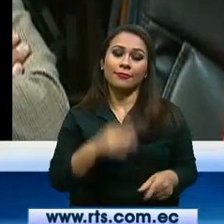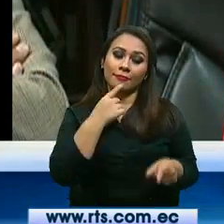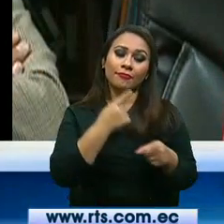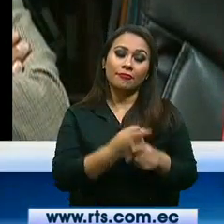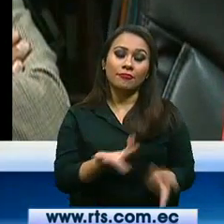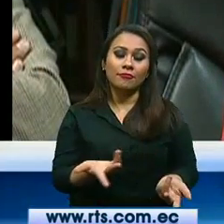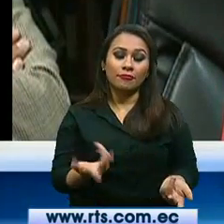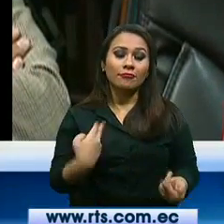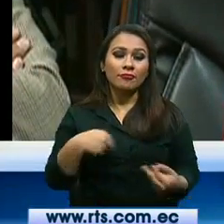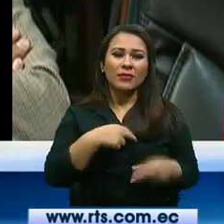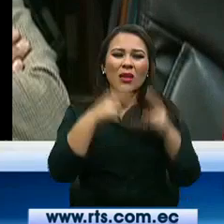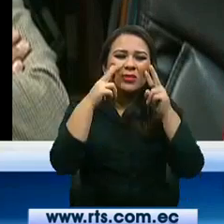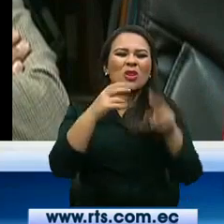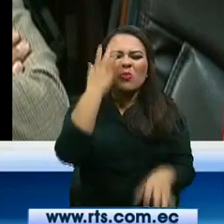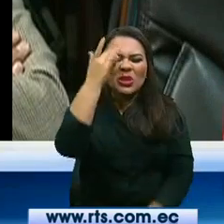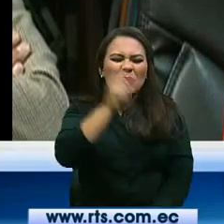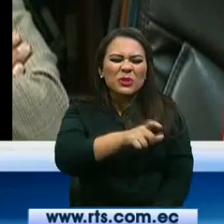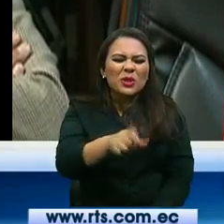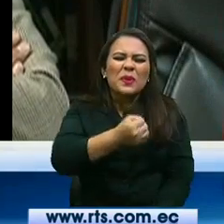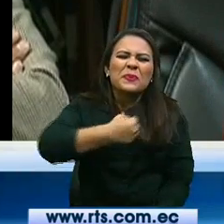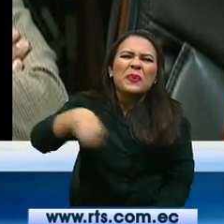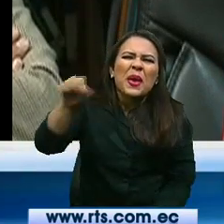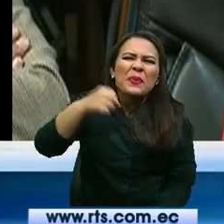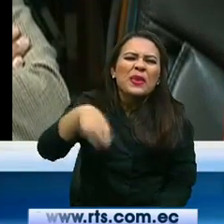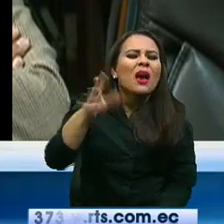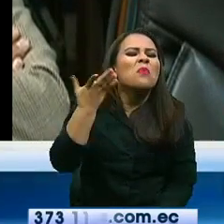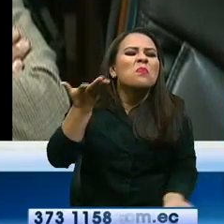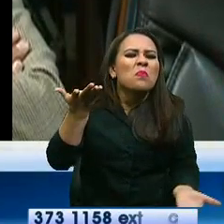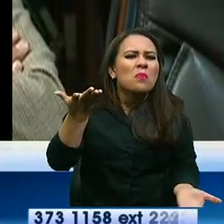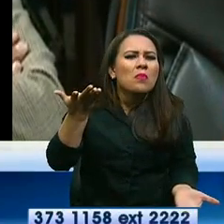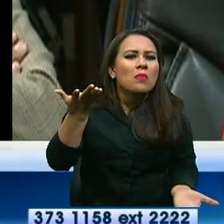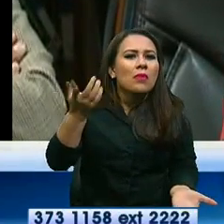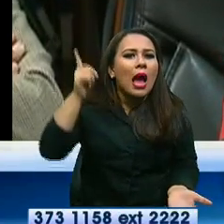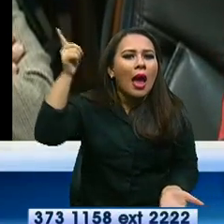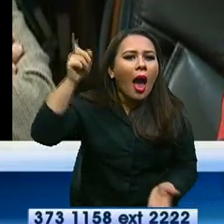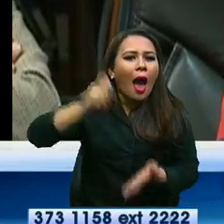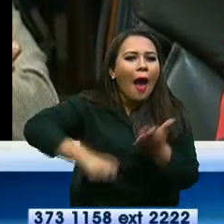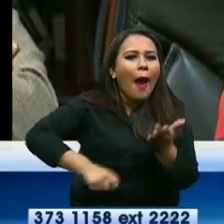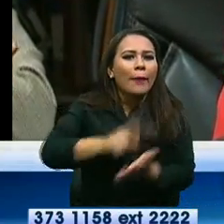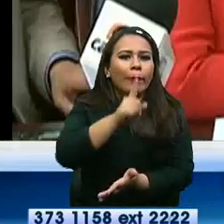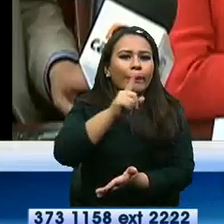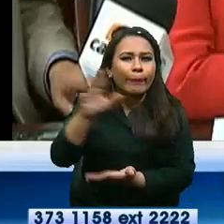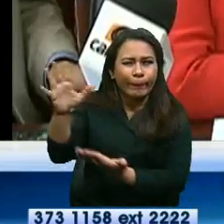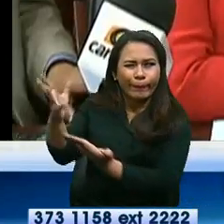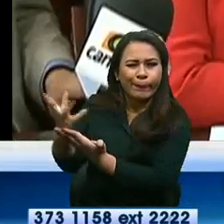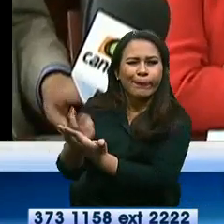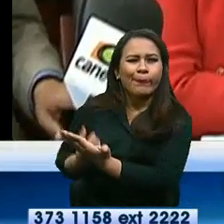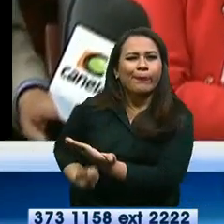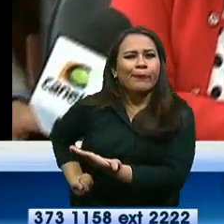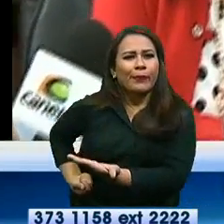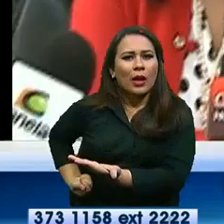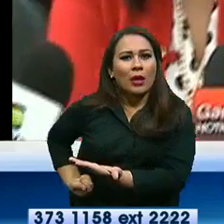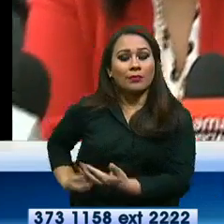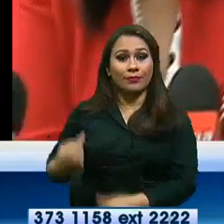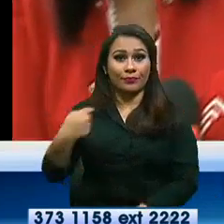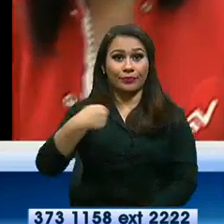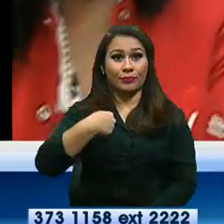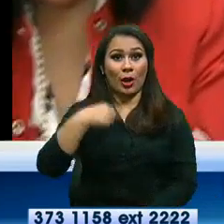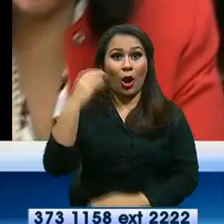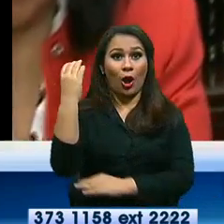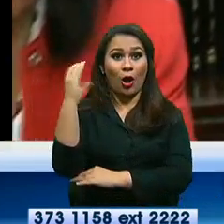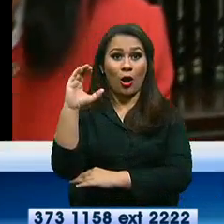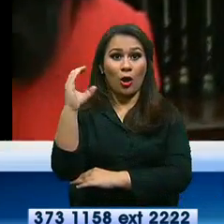obviamente nosotros con ese antecedente como fiscalía aperturamos la investigación correspondiente. La Fiscalía Colombiana ha entrado